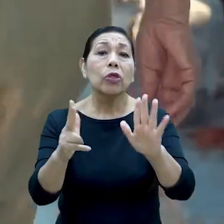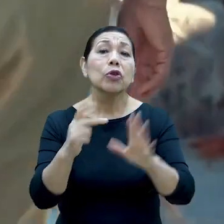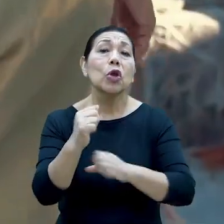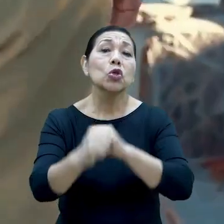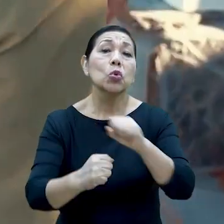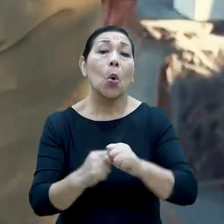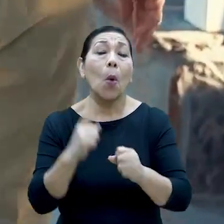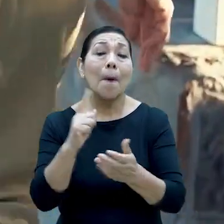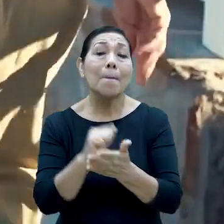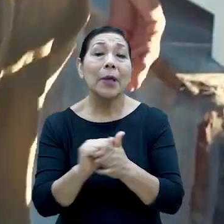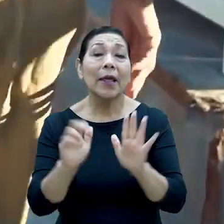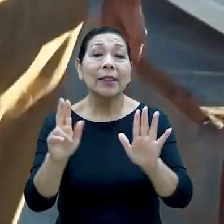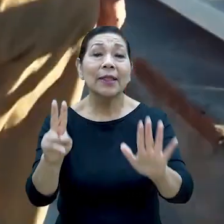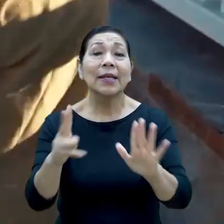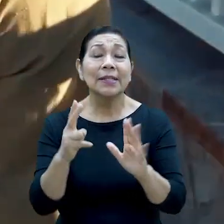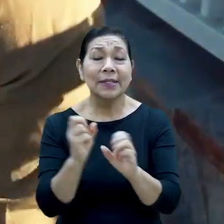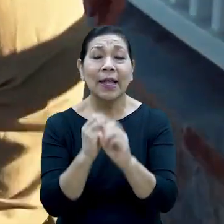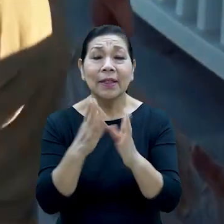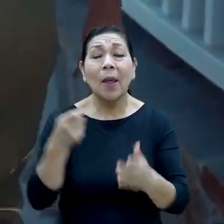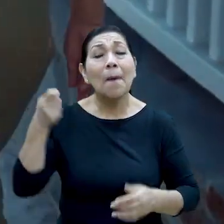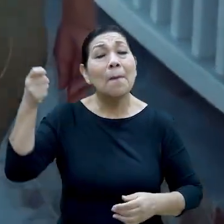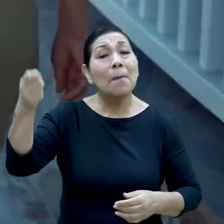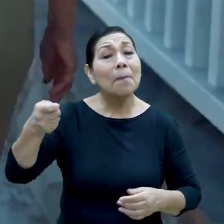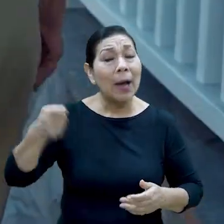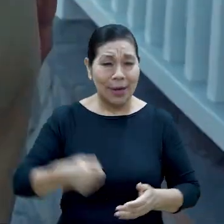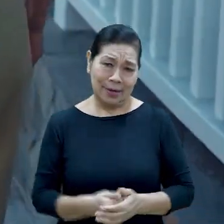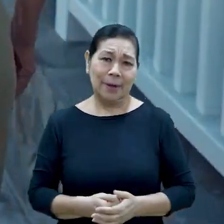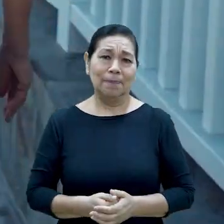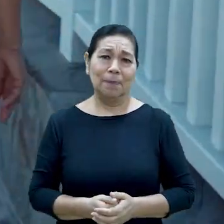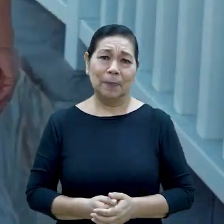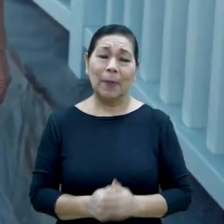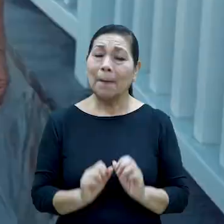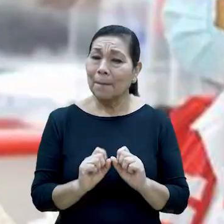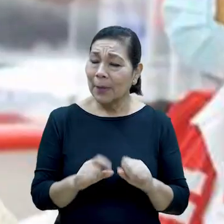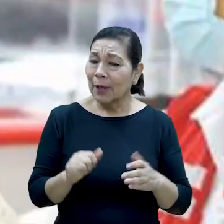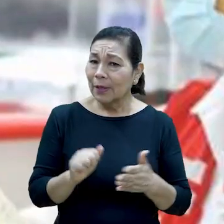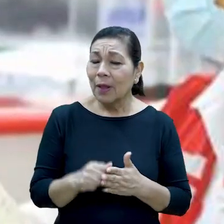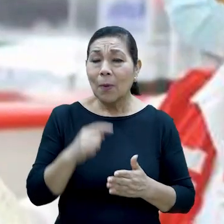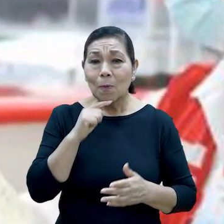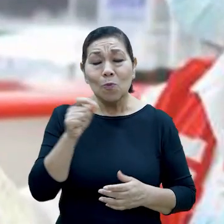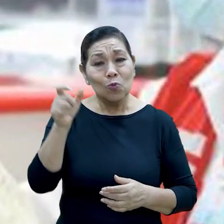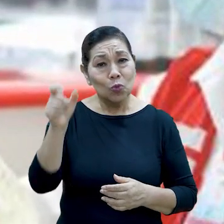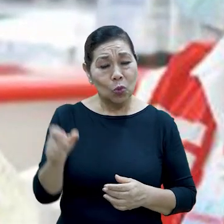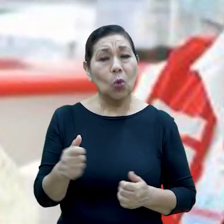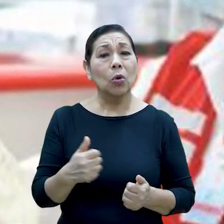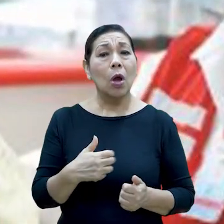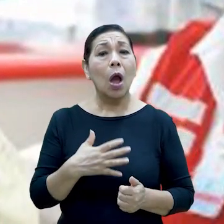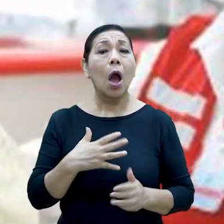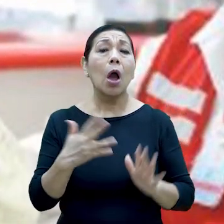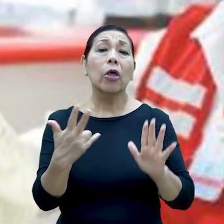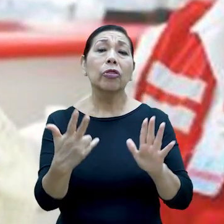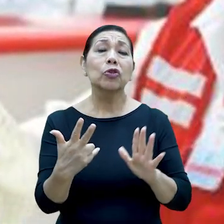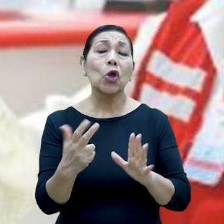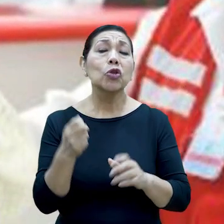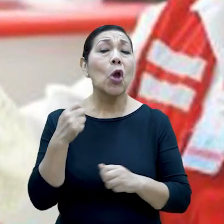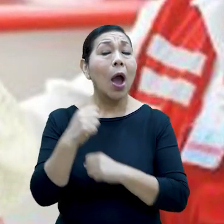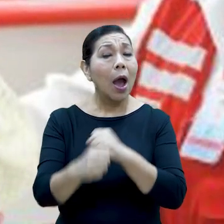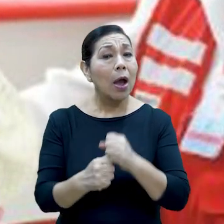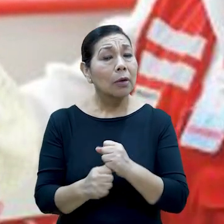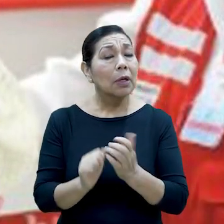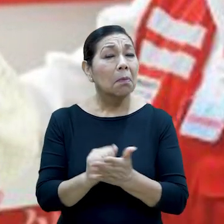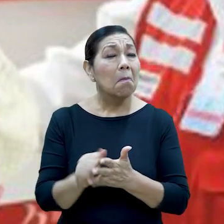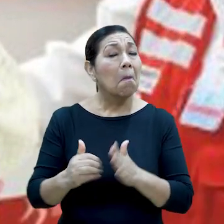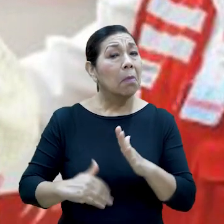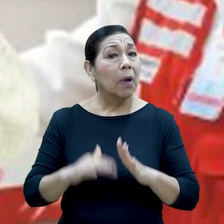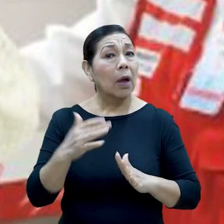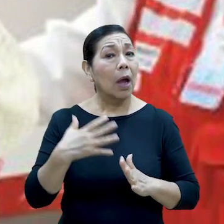de 18 años, 1 mes y 17 días de aportes. Por consiguiente, la demandante cuenta con 18 años de